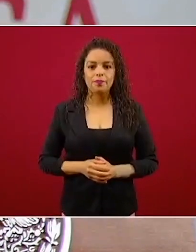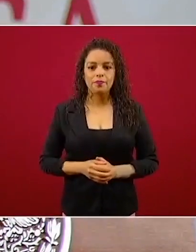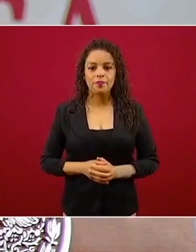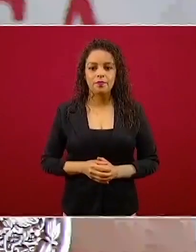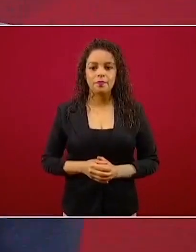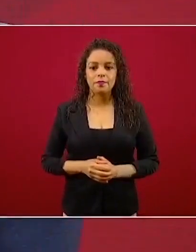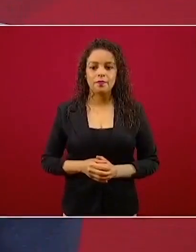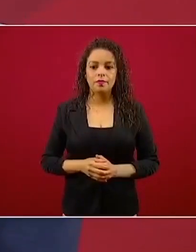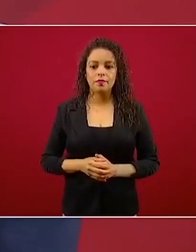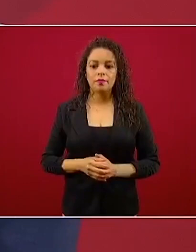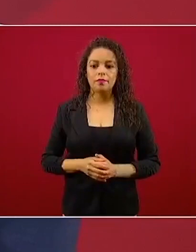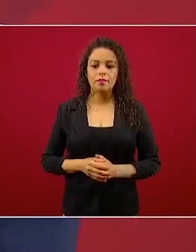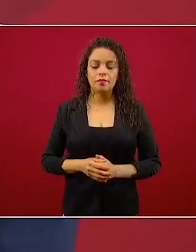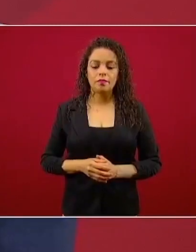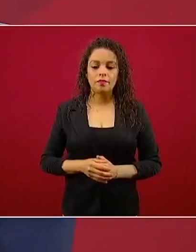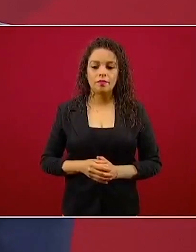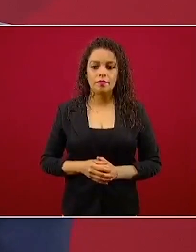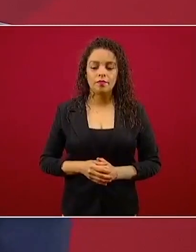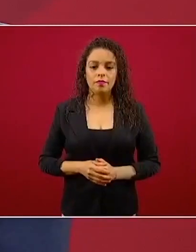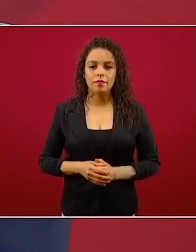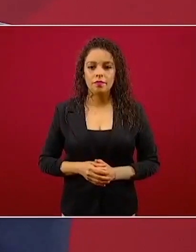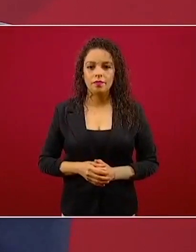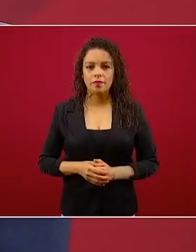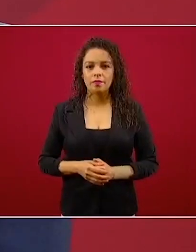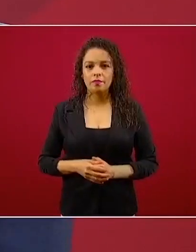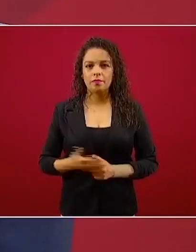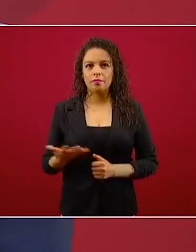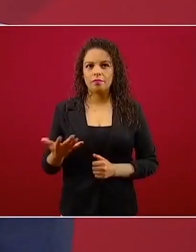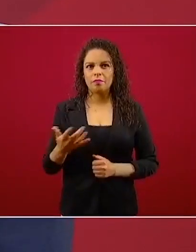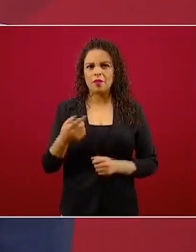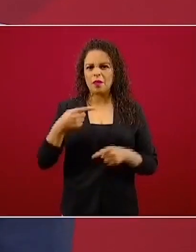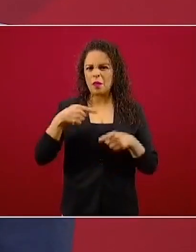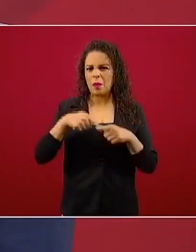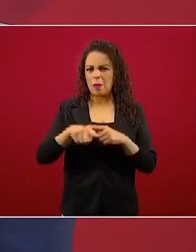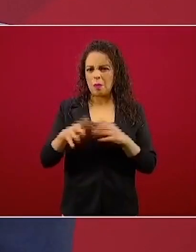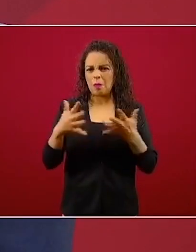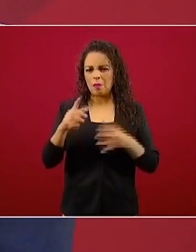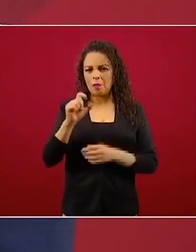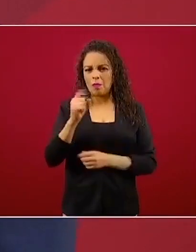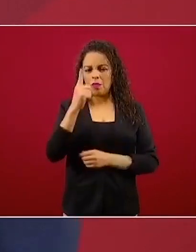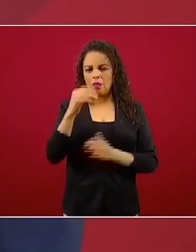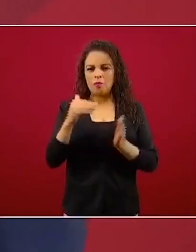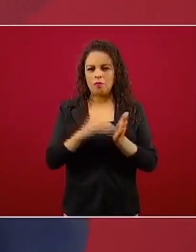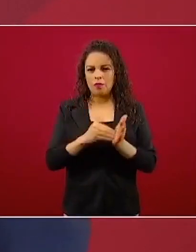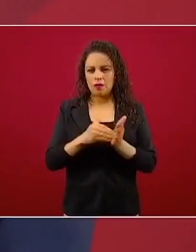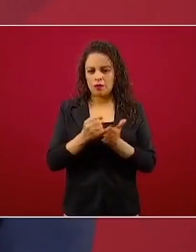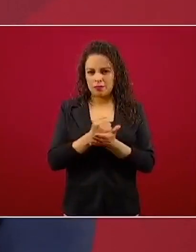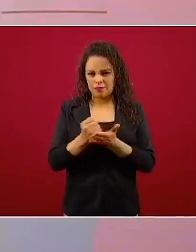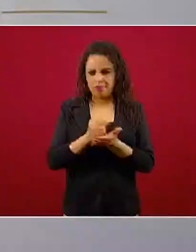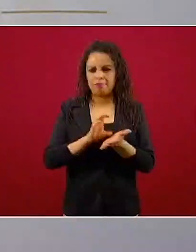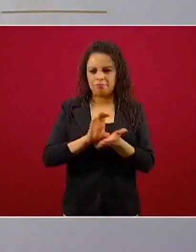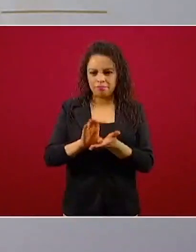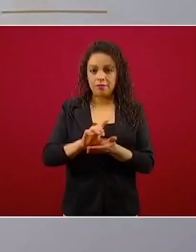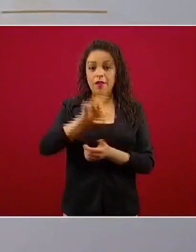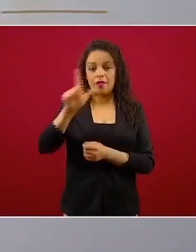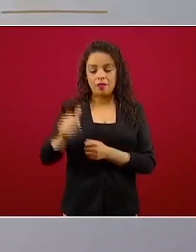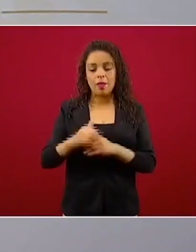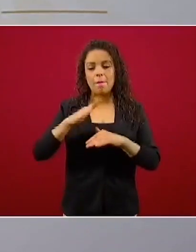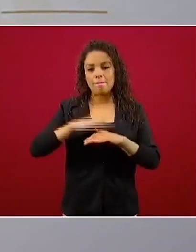se empezó creo que con 21,000 créditos y va a ir aumentando